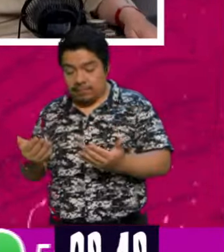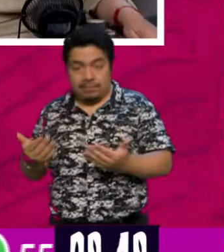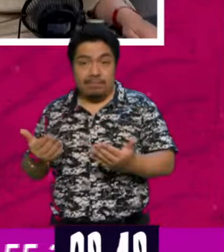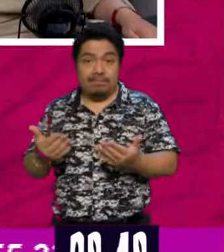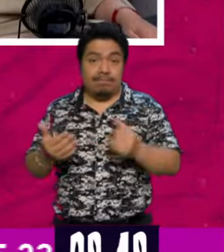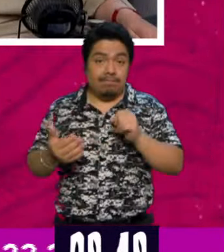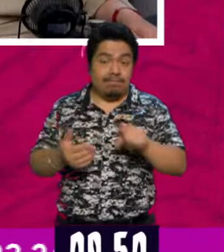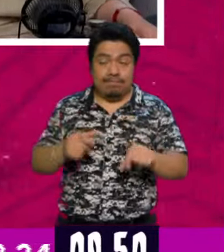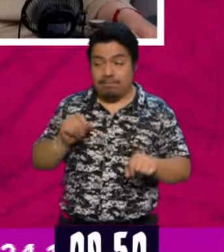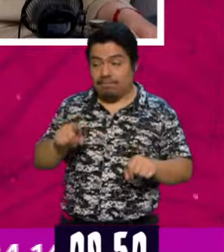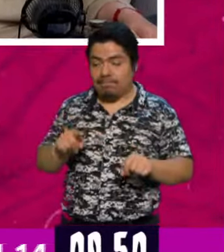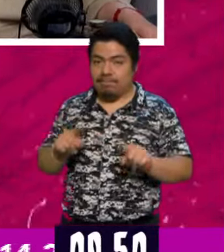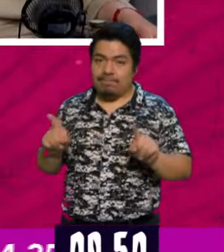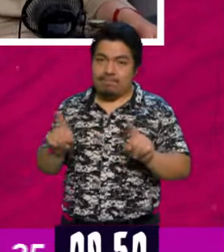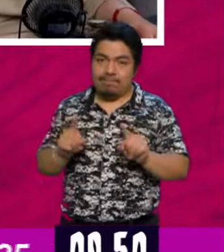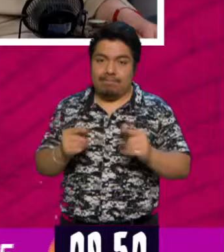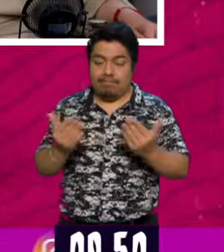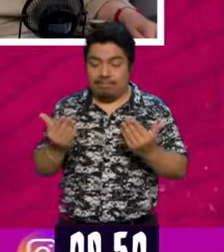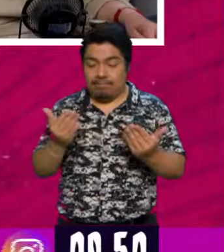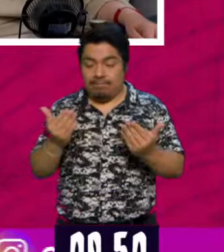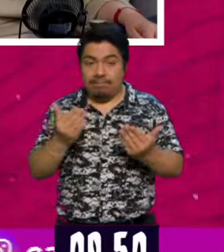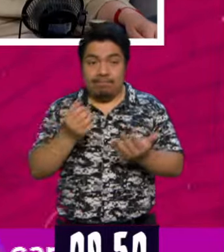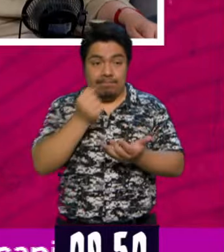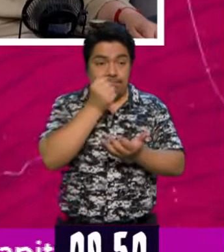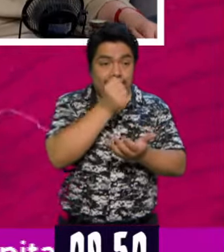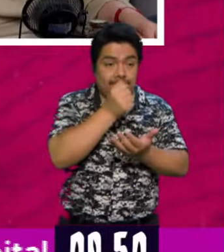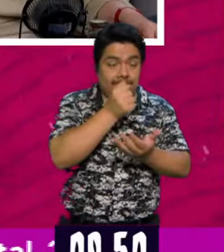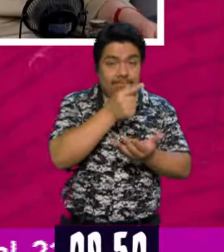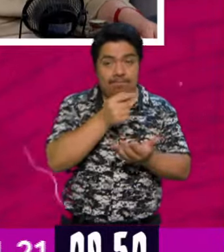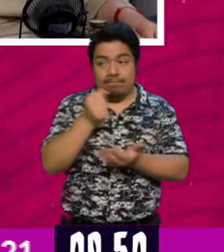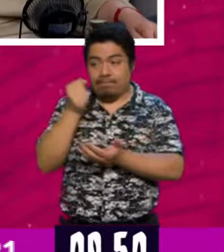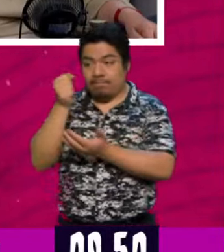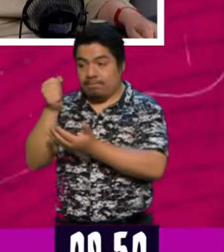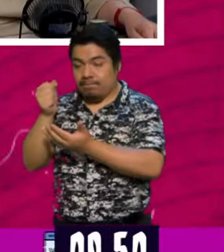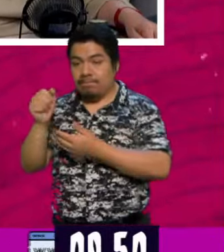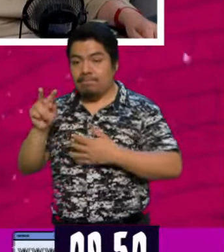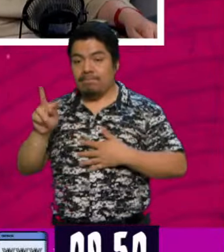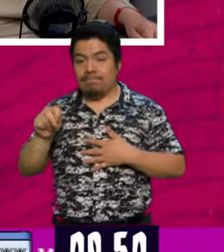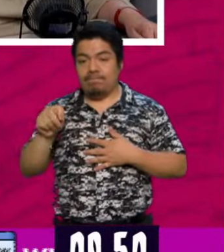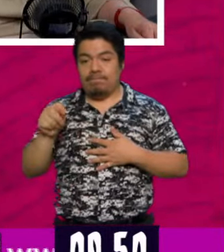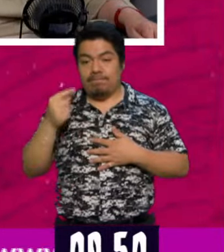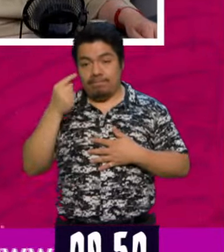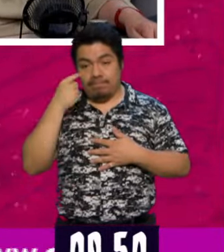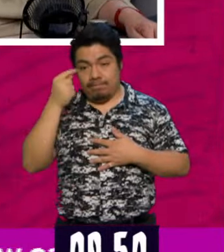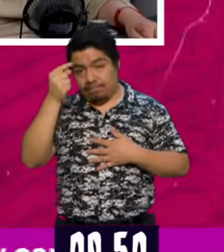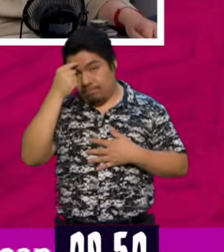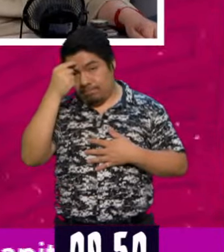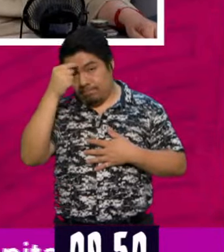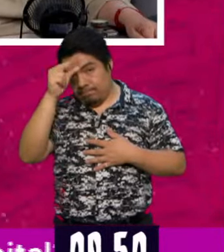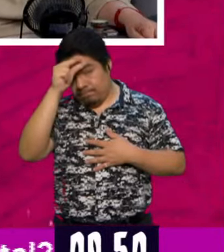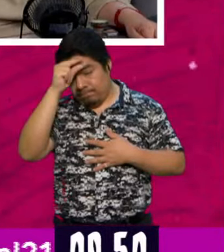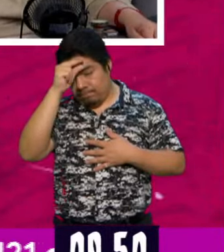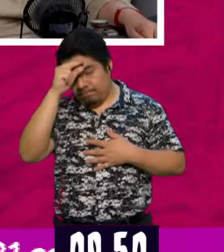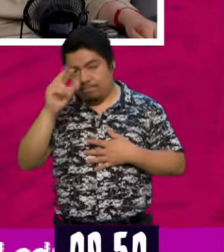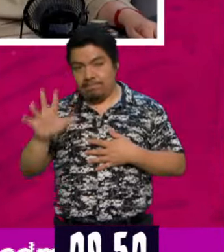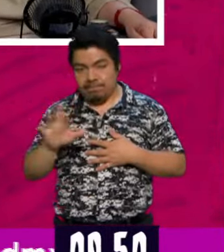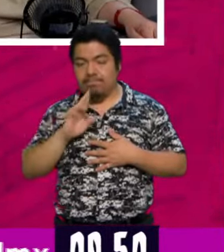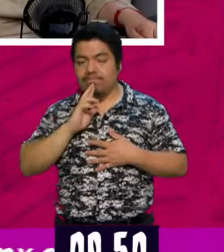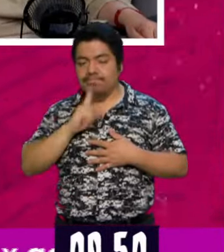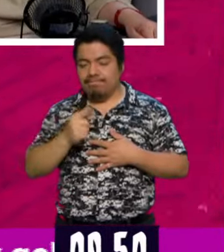mismo. Cállate, no. Si uno compara presupuestos de las grandes cadenas. Aquí es, mira, puro ingenio y preparación. Sí.